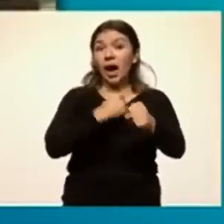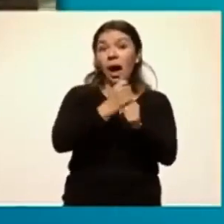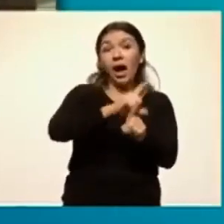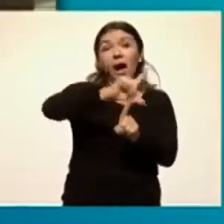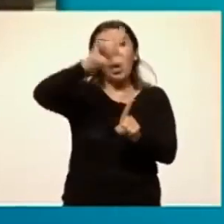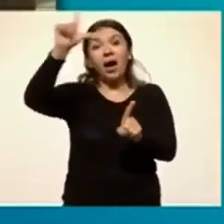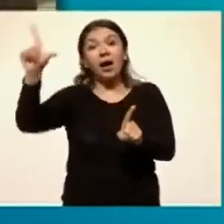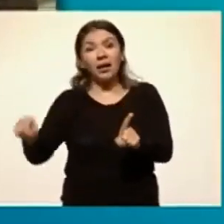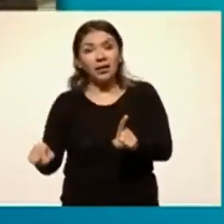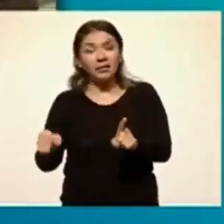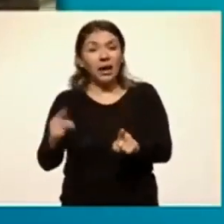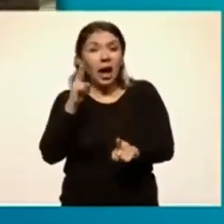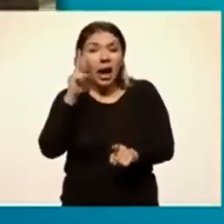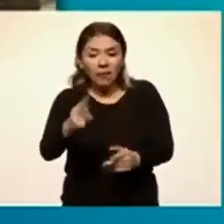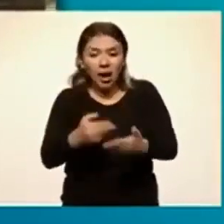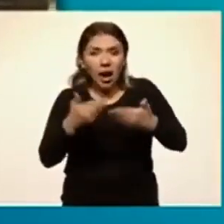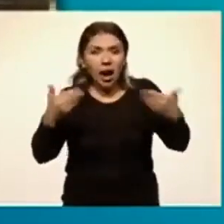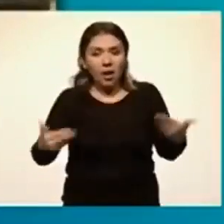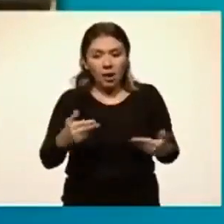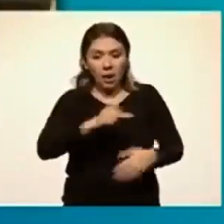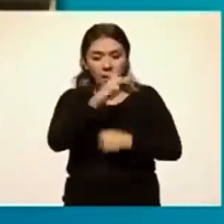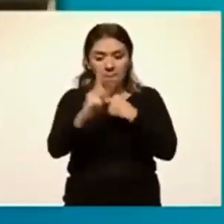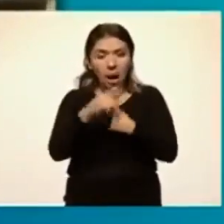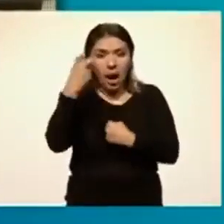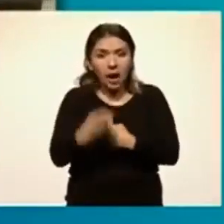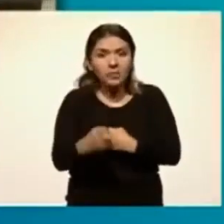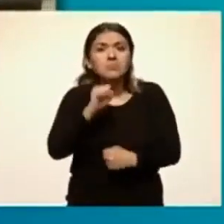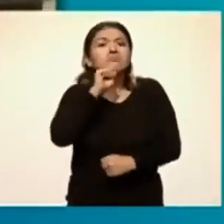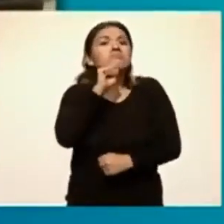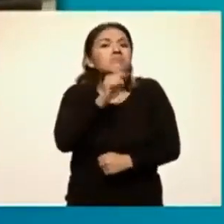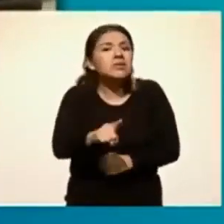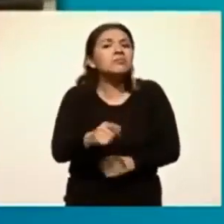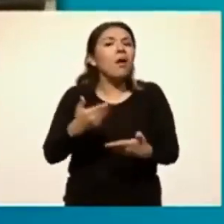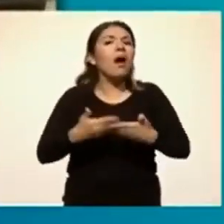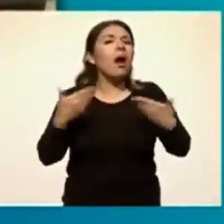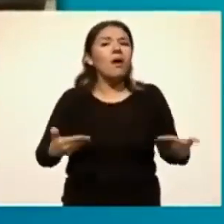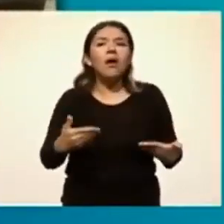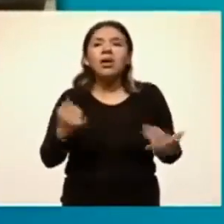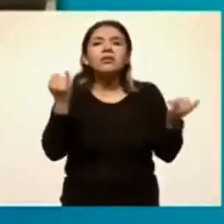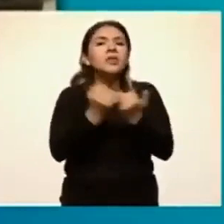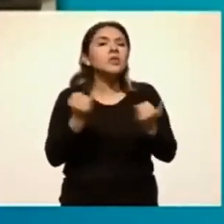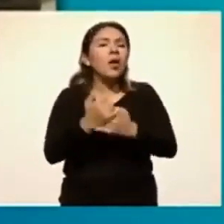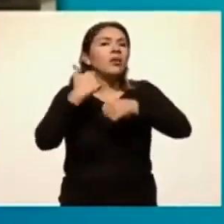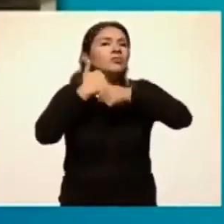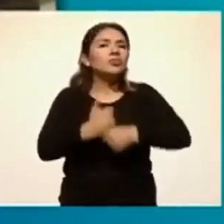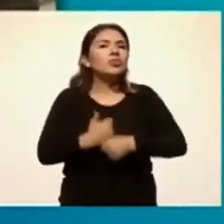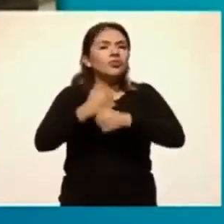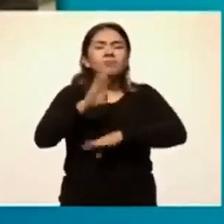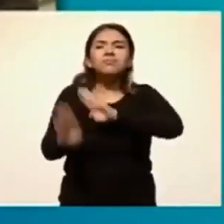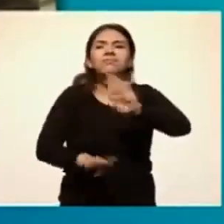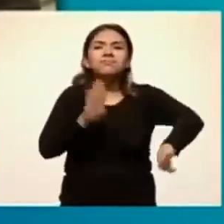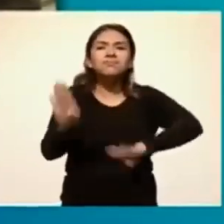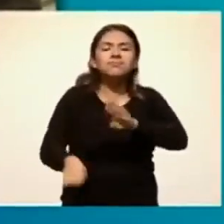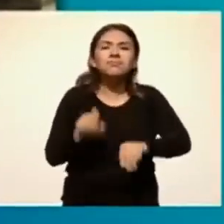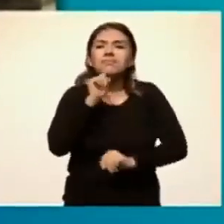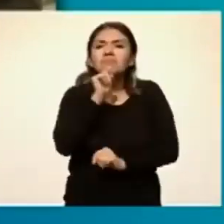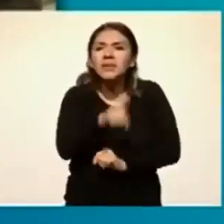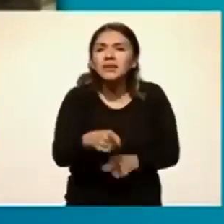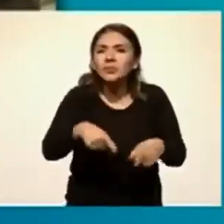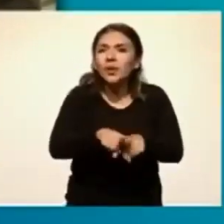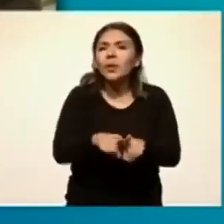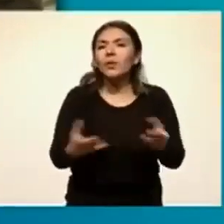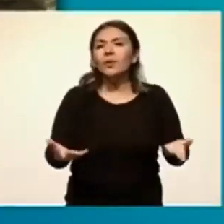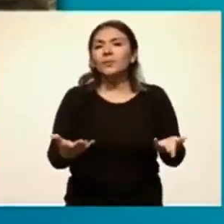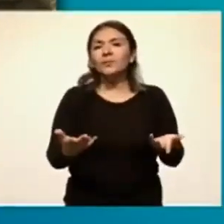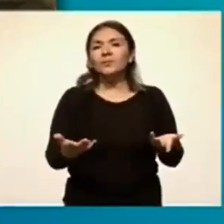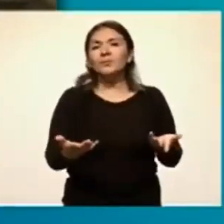después, vemos que este país vuelve a tomar esos caminos trágicos, esos caminos de muerte, esos caminos de